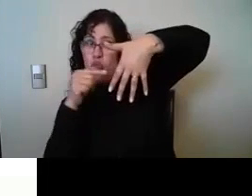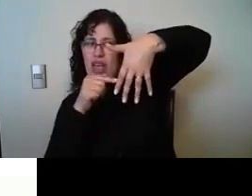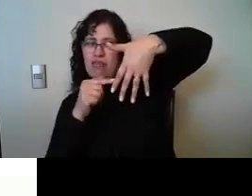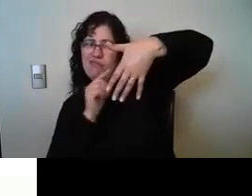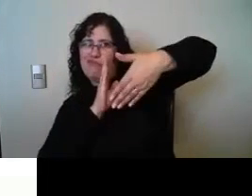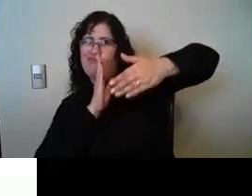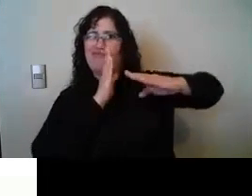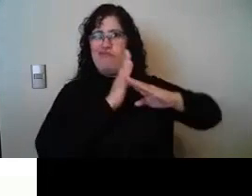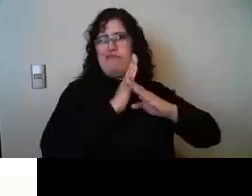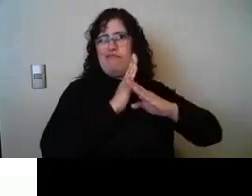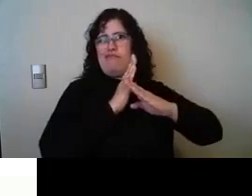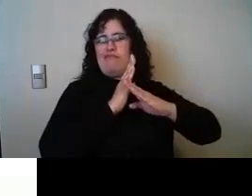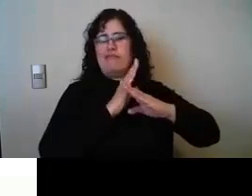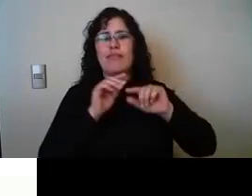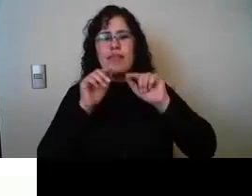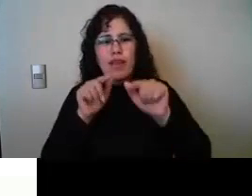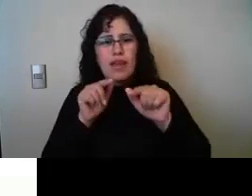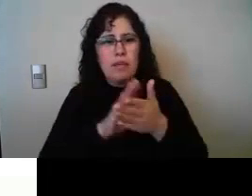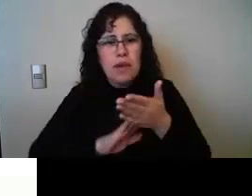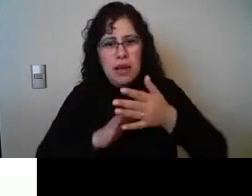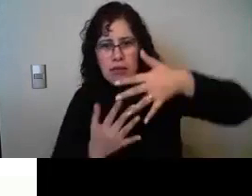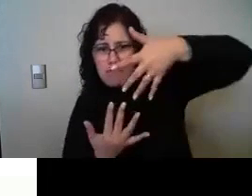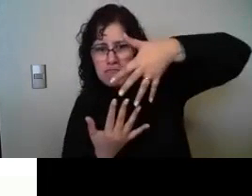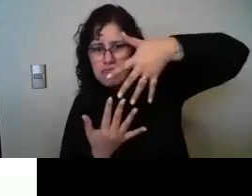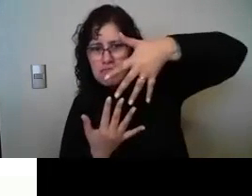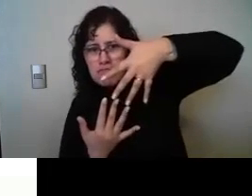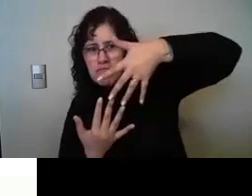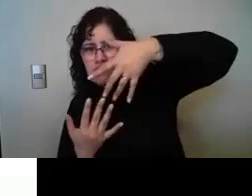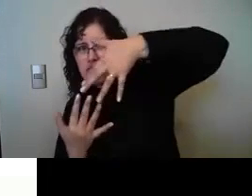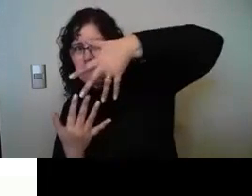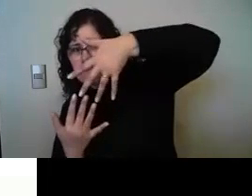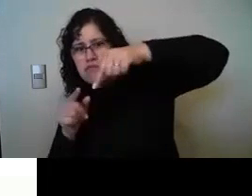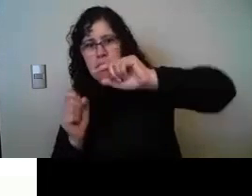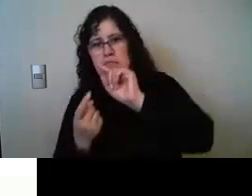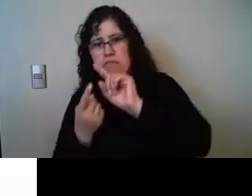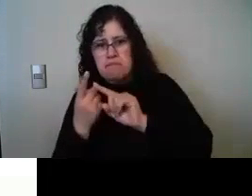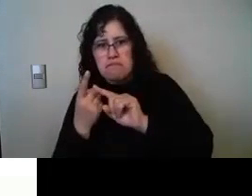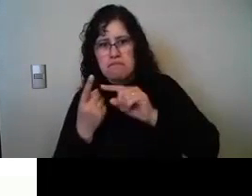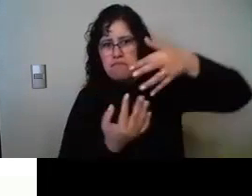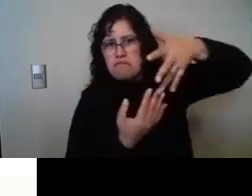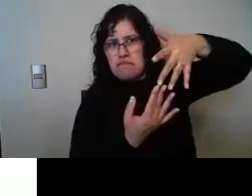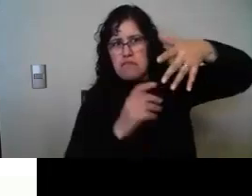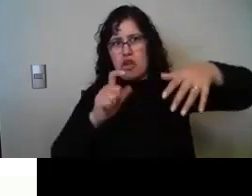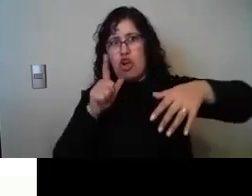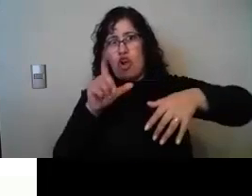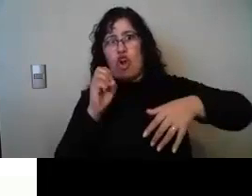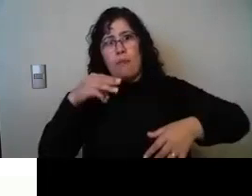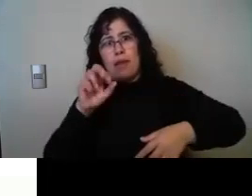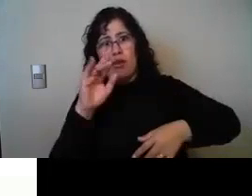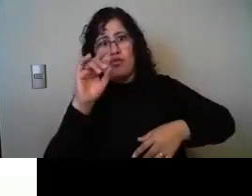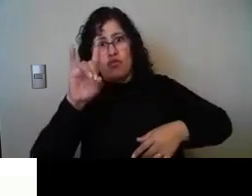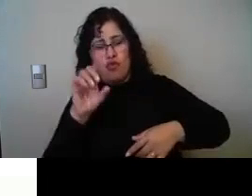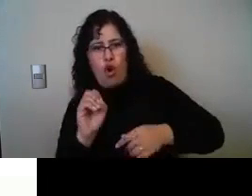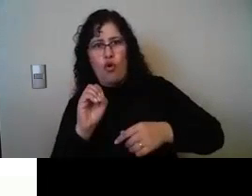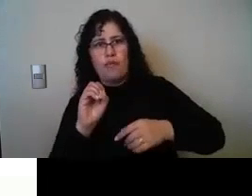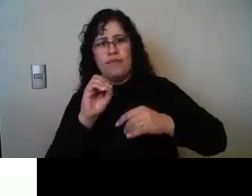Esta interneurona está comunicando o está interaccionando con ambos glomérulos. Recuerden, un